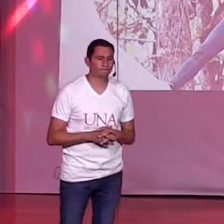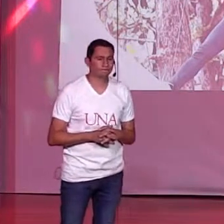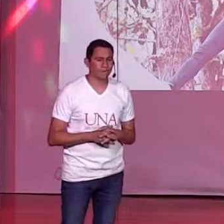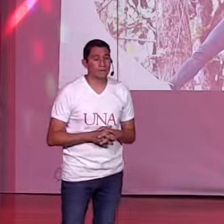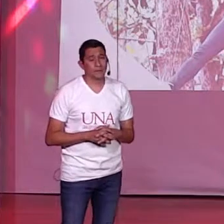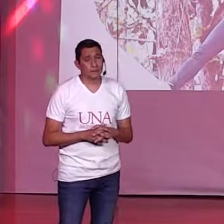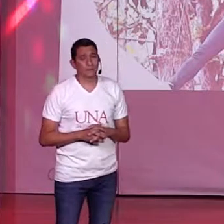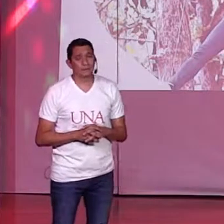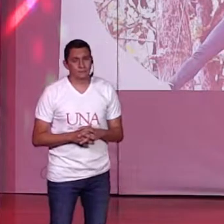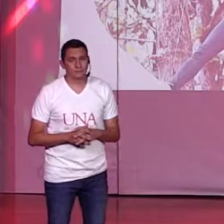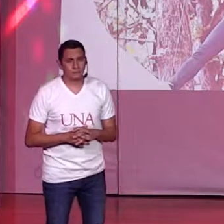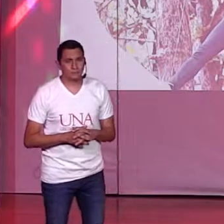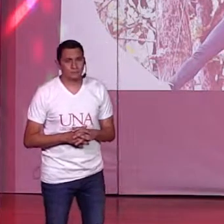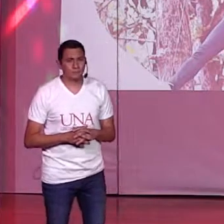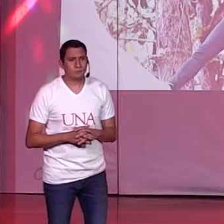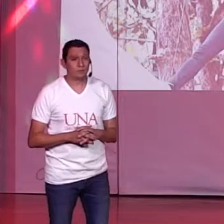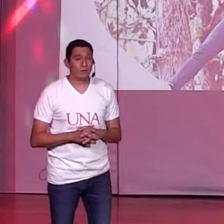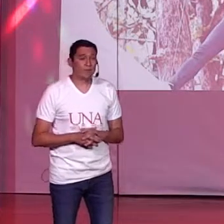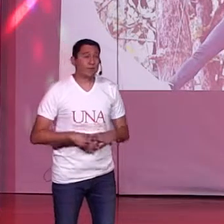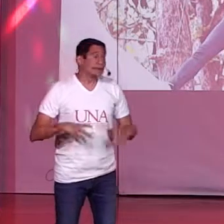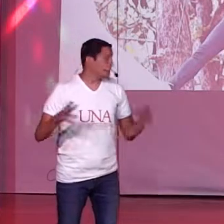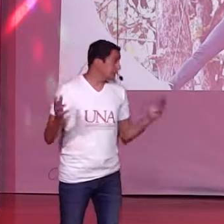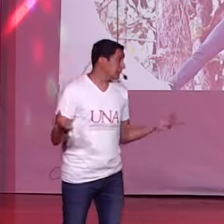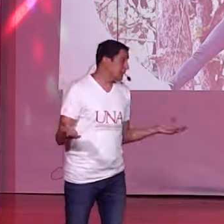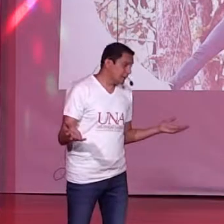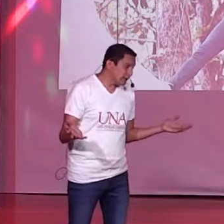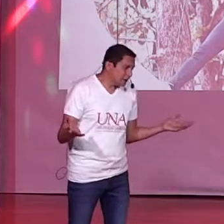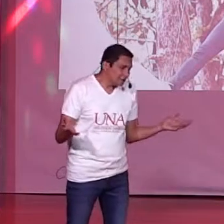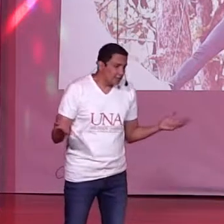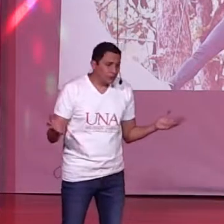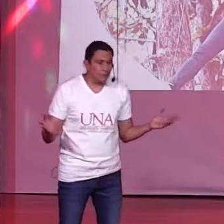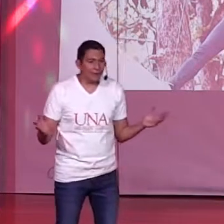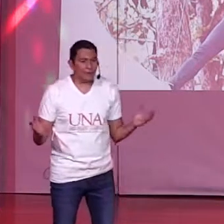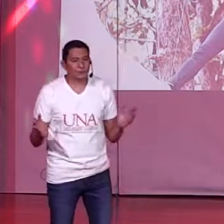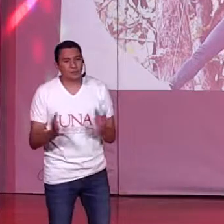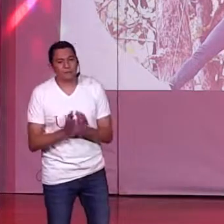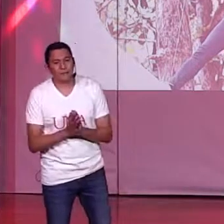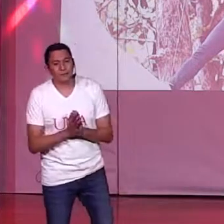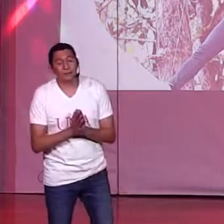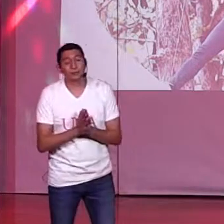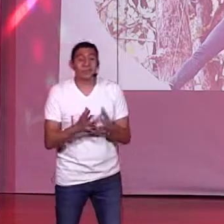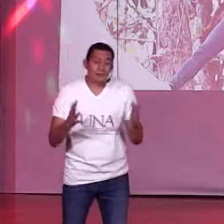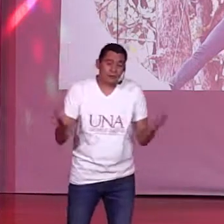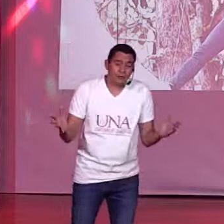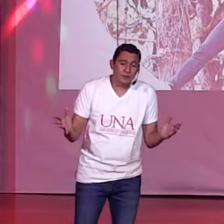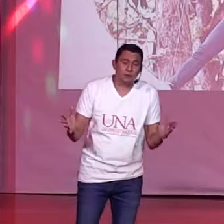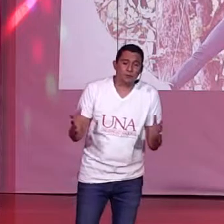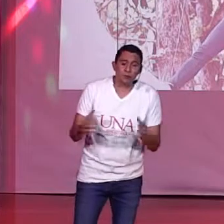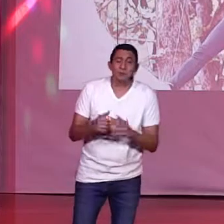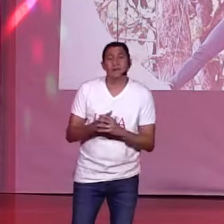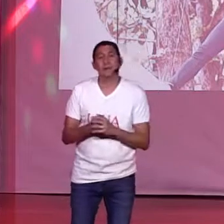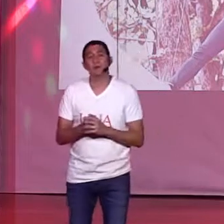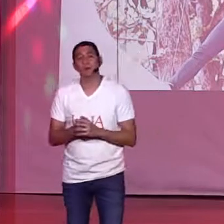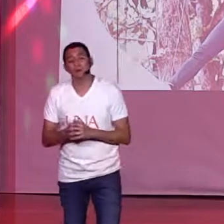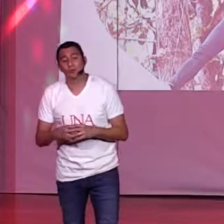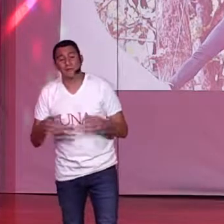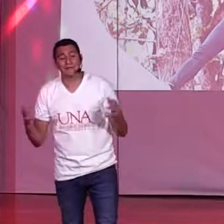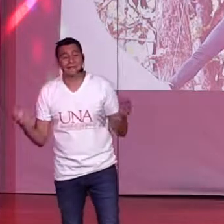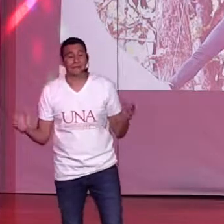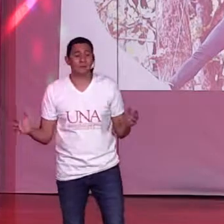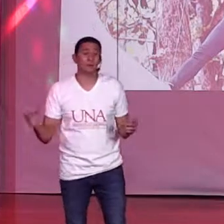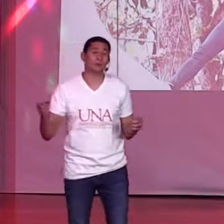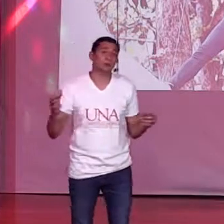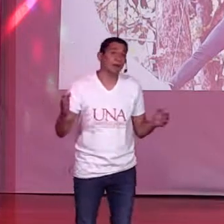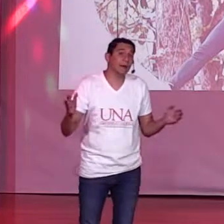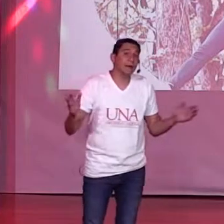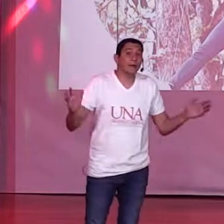la recibe. Entonces, ¿cómo qué, amigo? ¿Qué podría ser esa conducta? Se manifiesta de muchas maneras. Puede ser con chistes obscenos, con comentarios, con